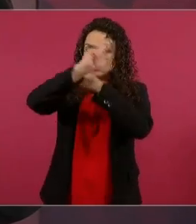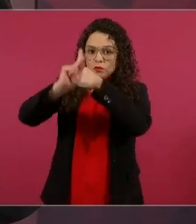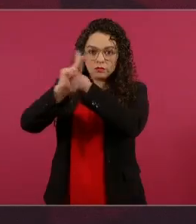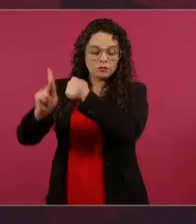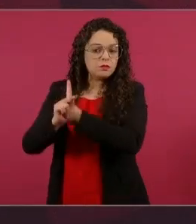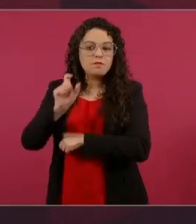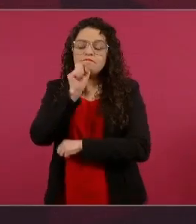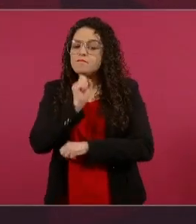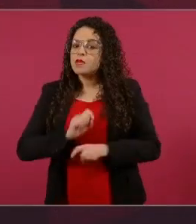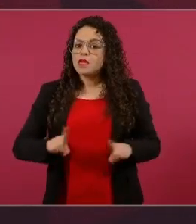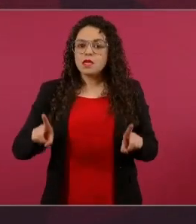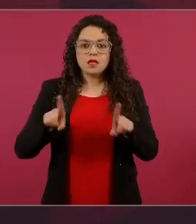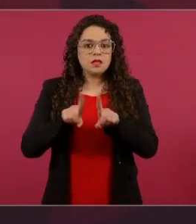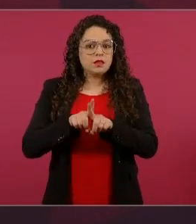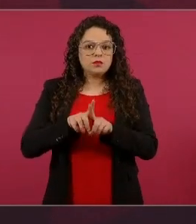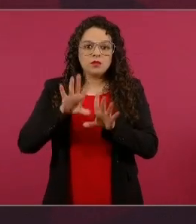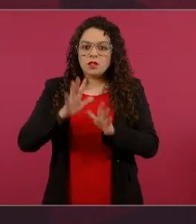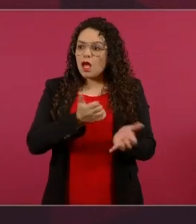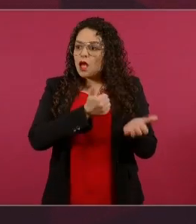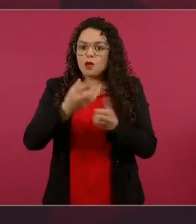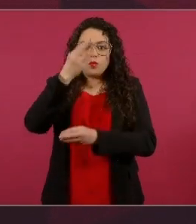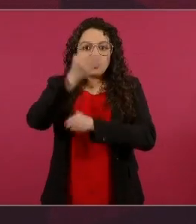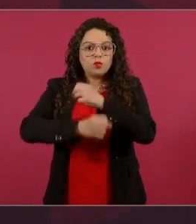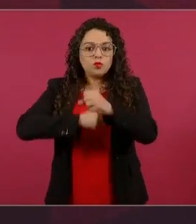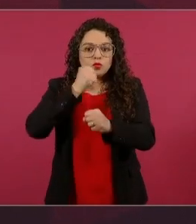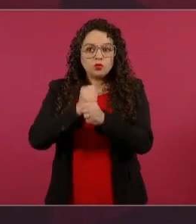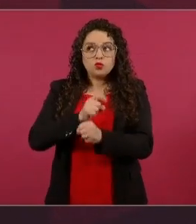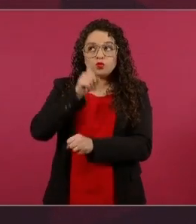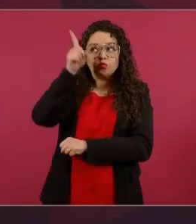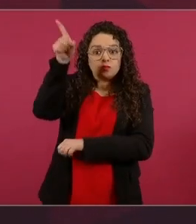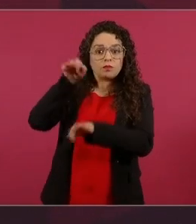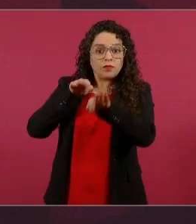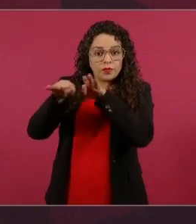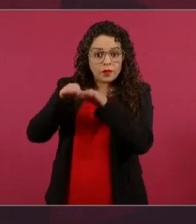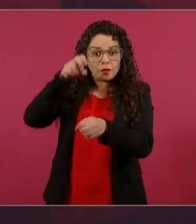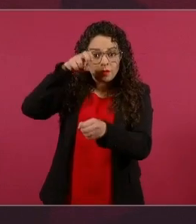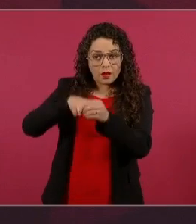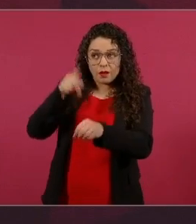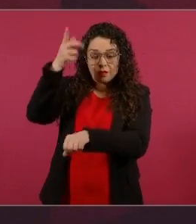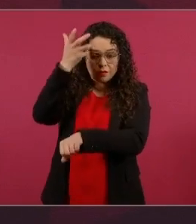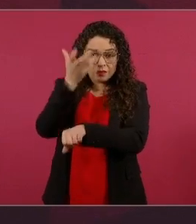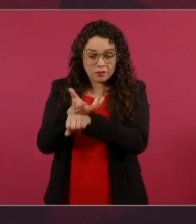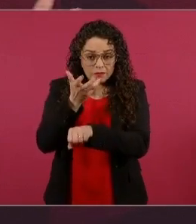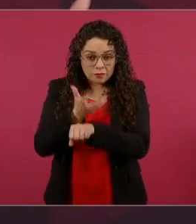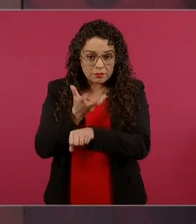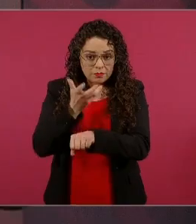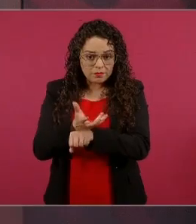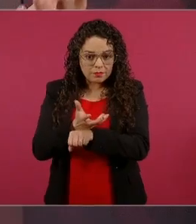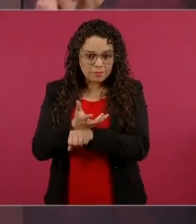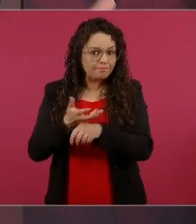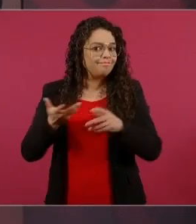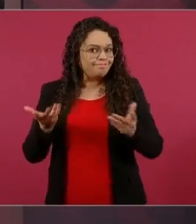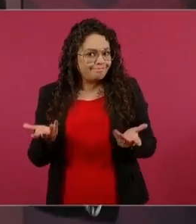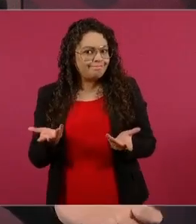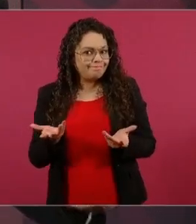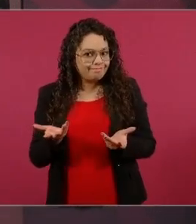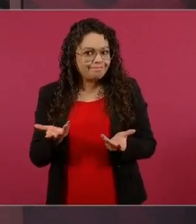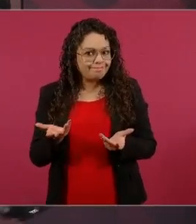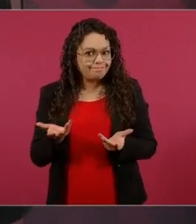nacionalidades desde hace mucho tiempo en Estados Unidos a ver qué